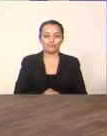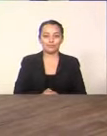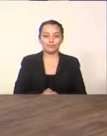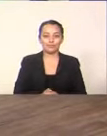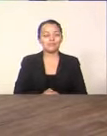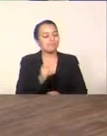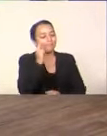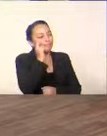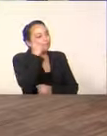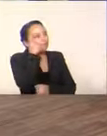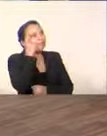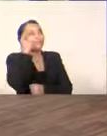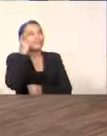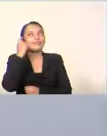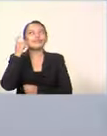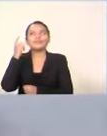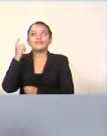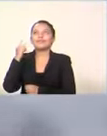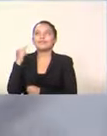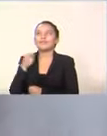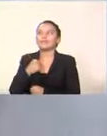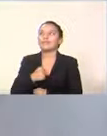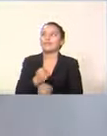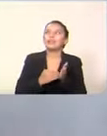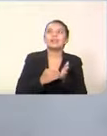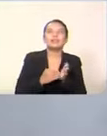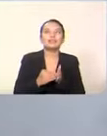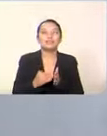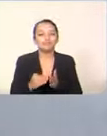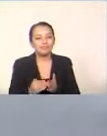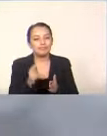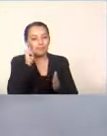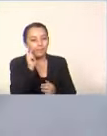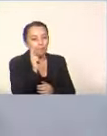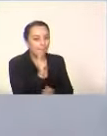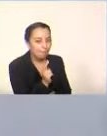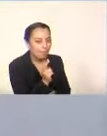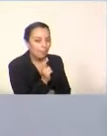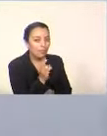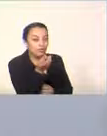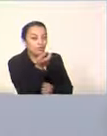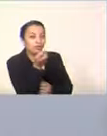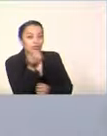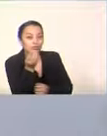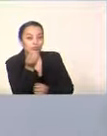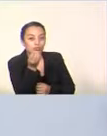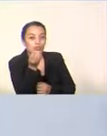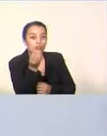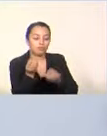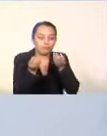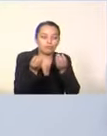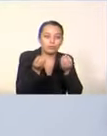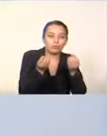Recuerdo que en las clases anteriores, lo primero que debía hacer era identificar el minuendo y el sustraendo. Eso es correcto. En